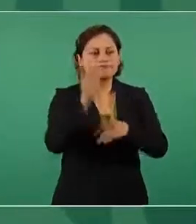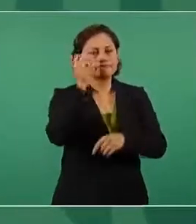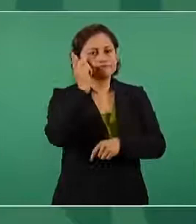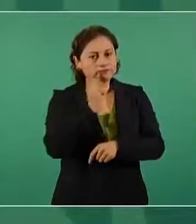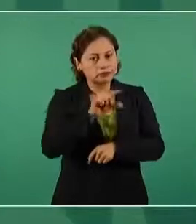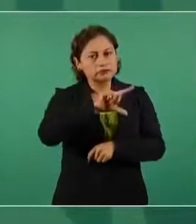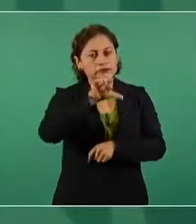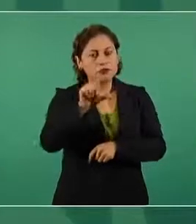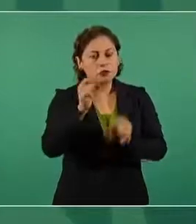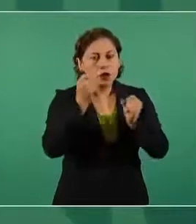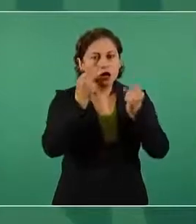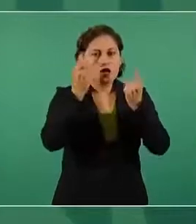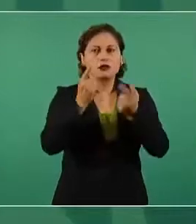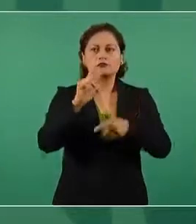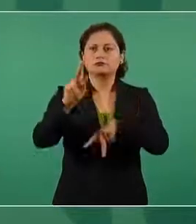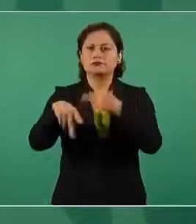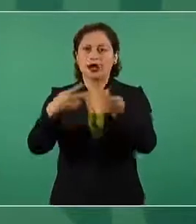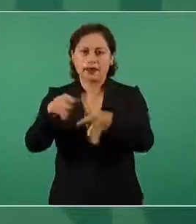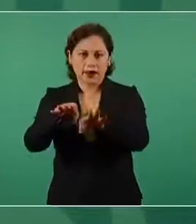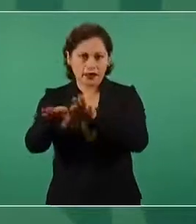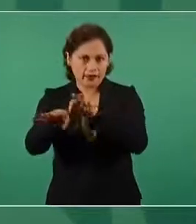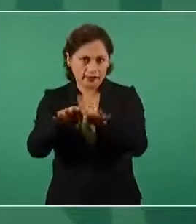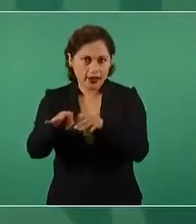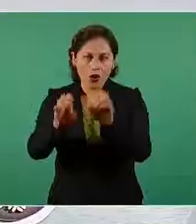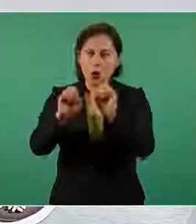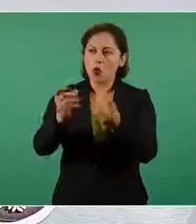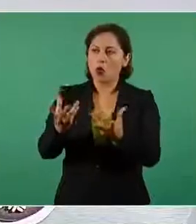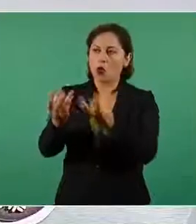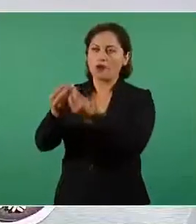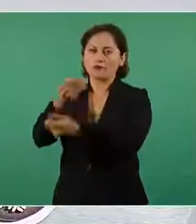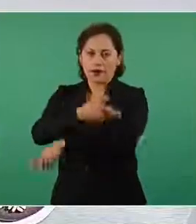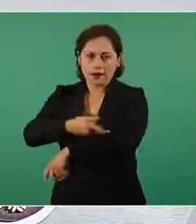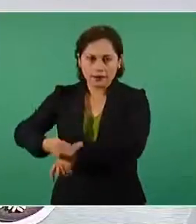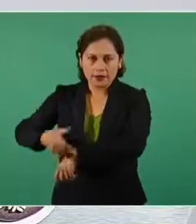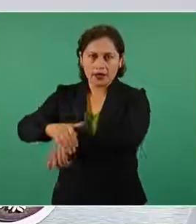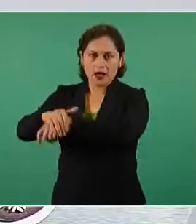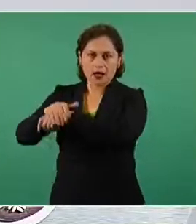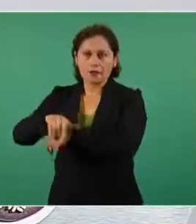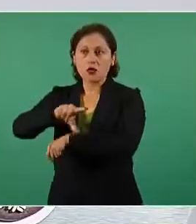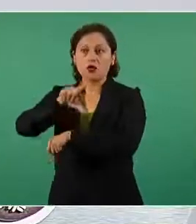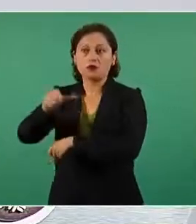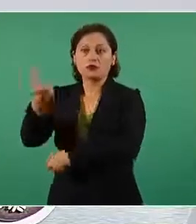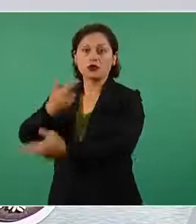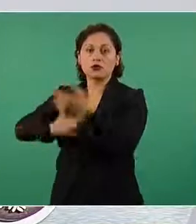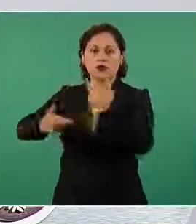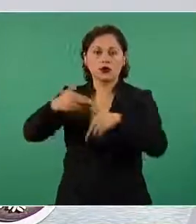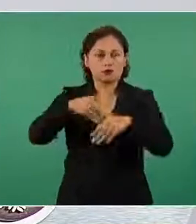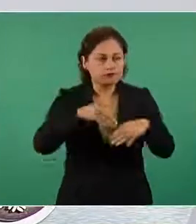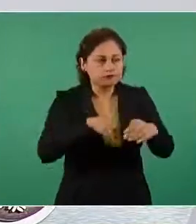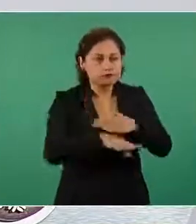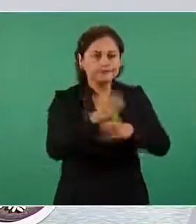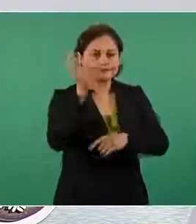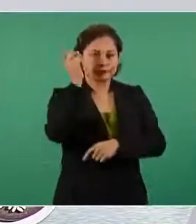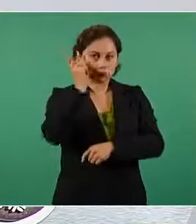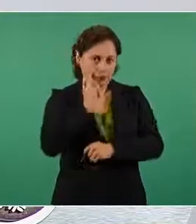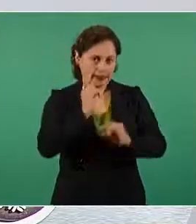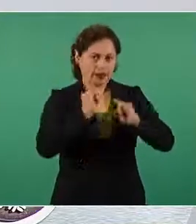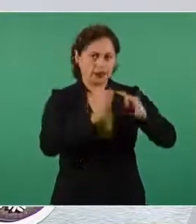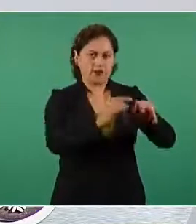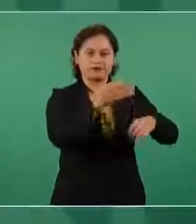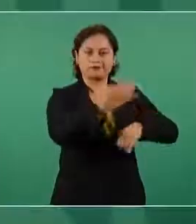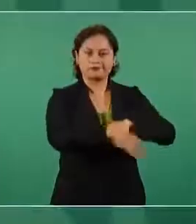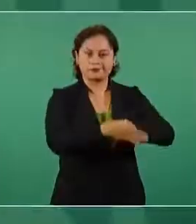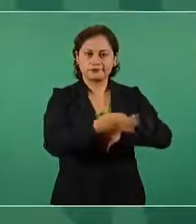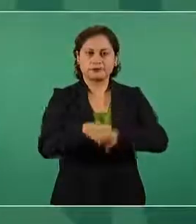día se van a sus trabajos, van con familiares, con amigos y llegan a dormir. Es la parte centro